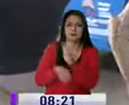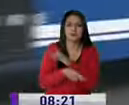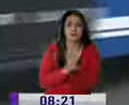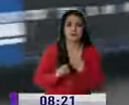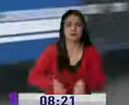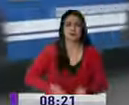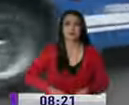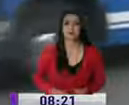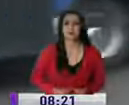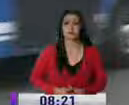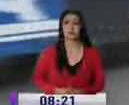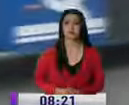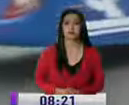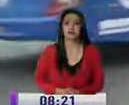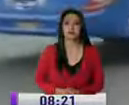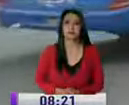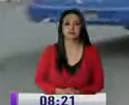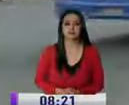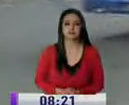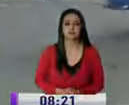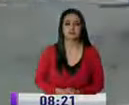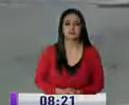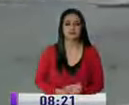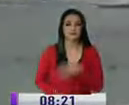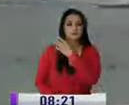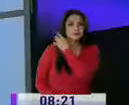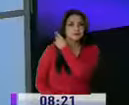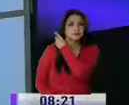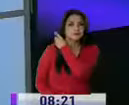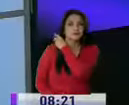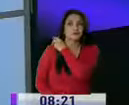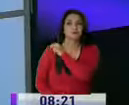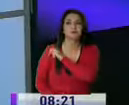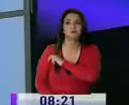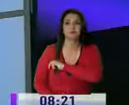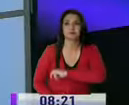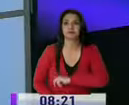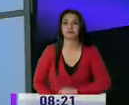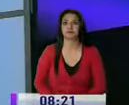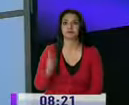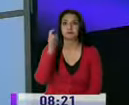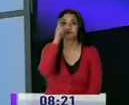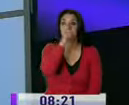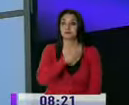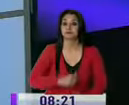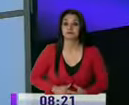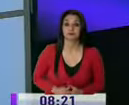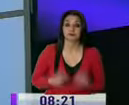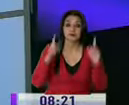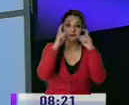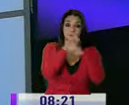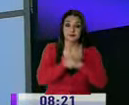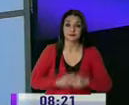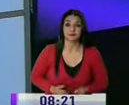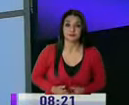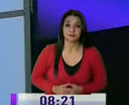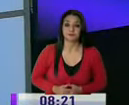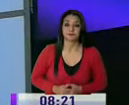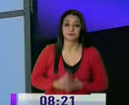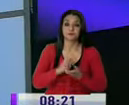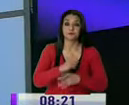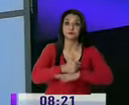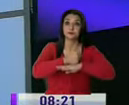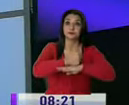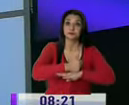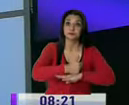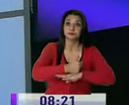frecuencias. En Quito informó Adriana Rojas. Complejo, ¿no? Es un panorama complejo. Han dicho las